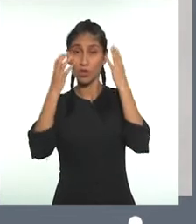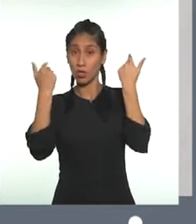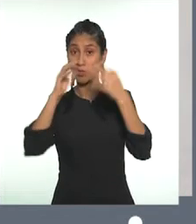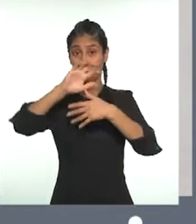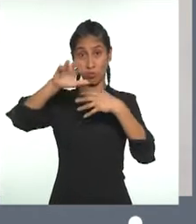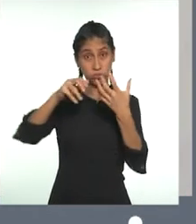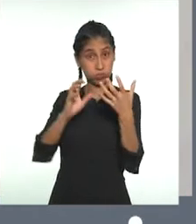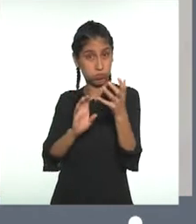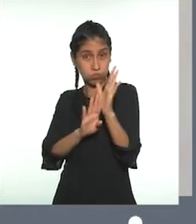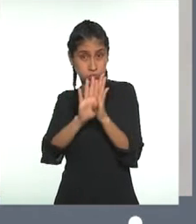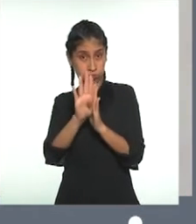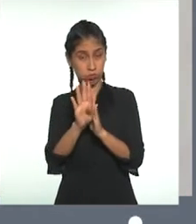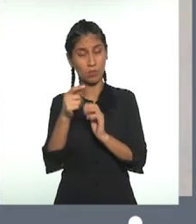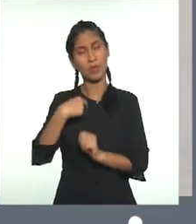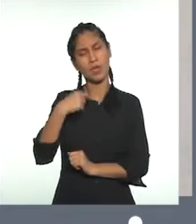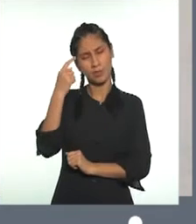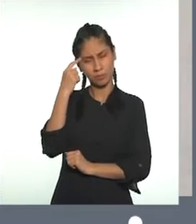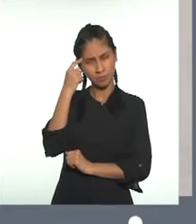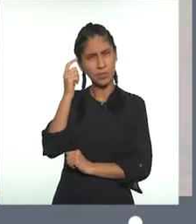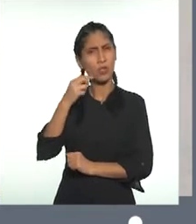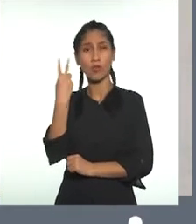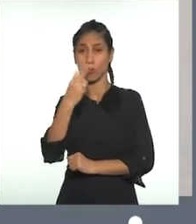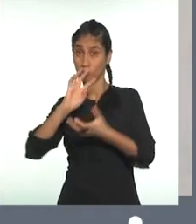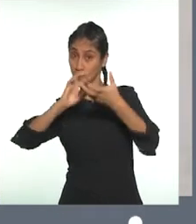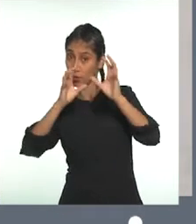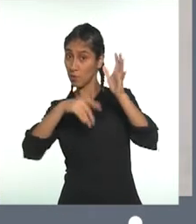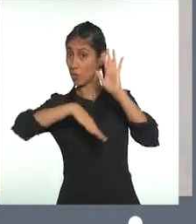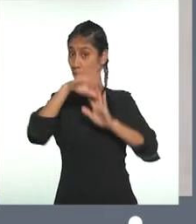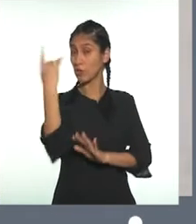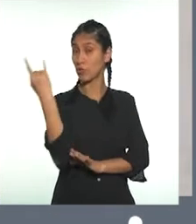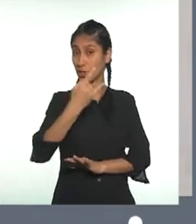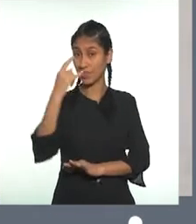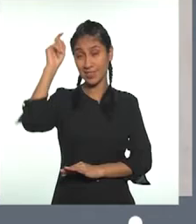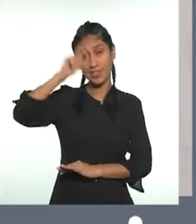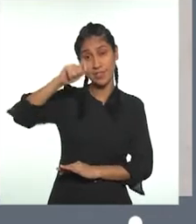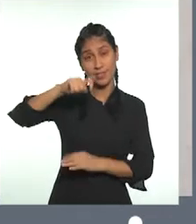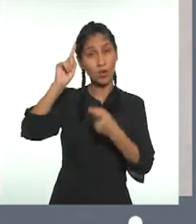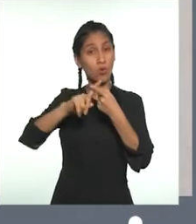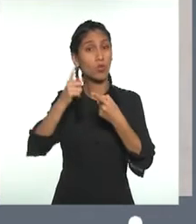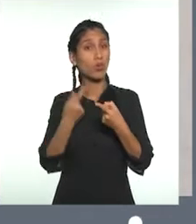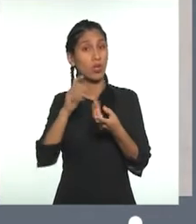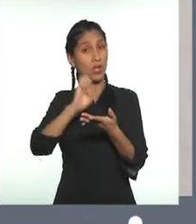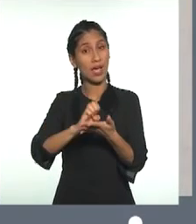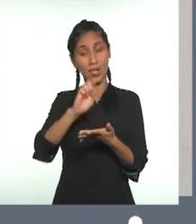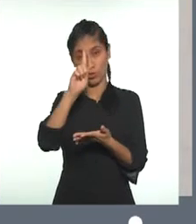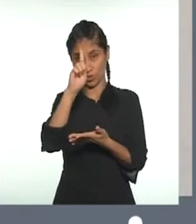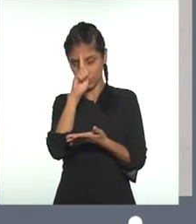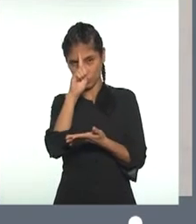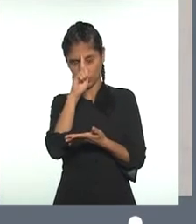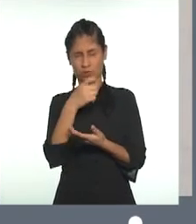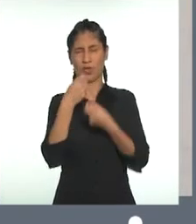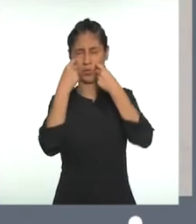sociedad. Para mí, los dos cambios más urgentes que serían muy importantes, número uno, la educación de